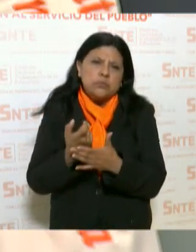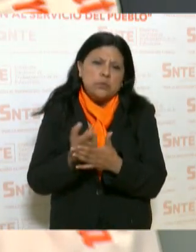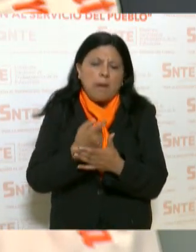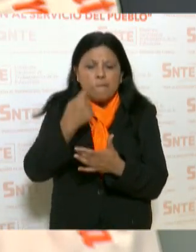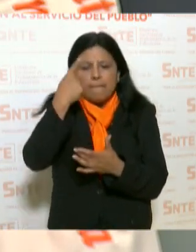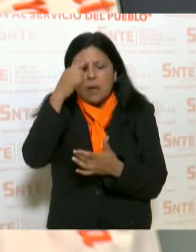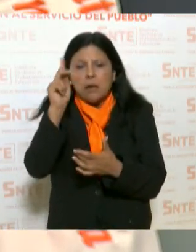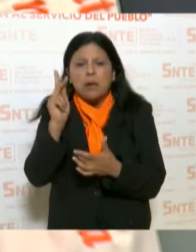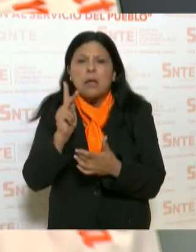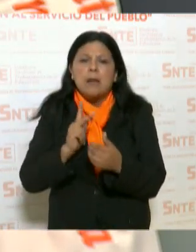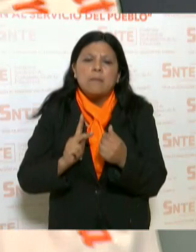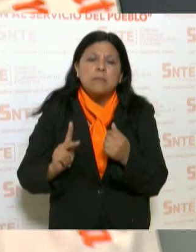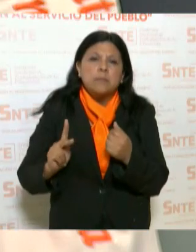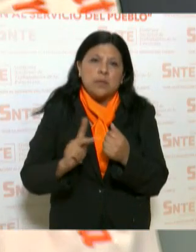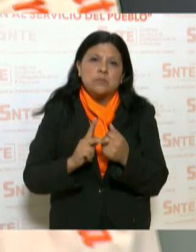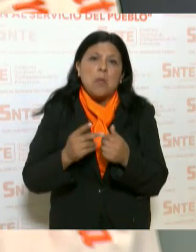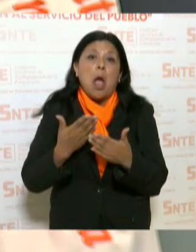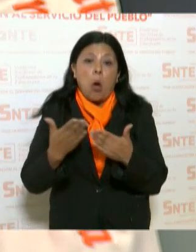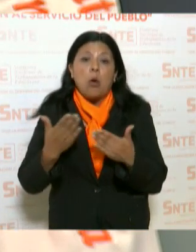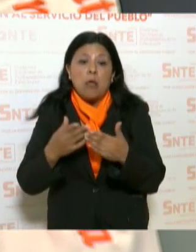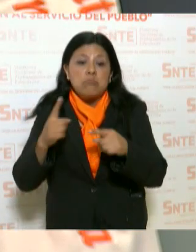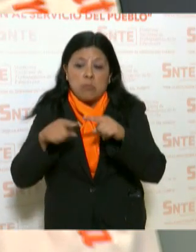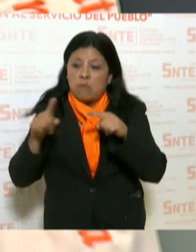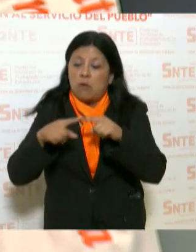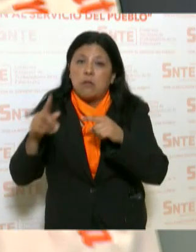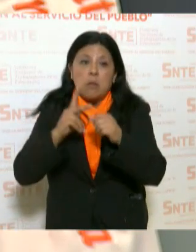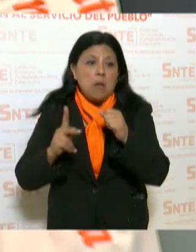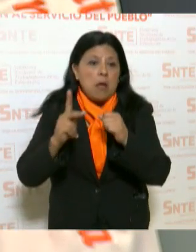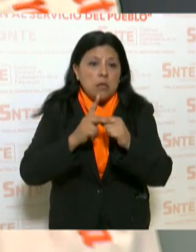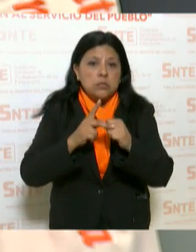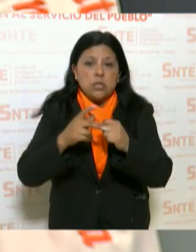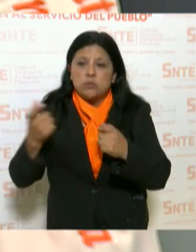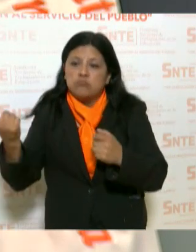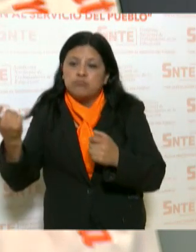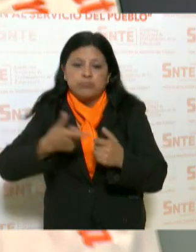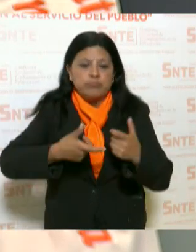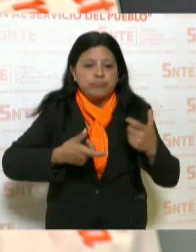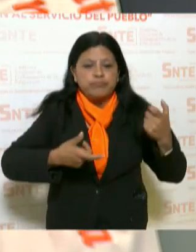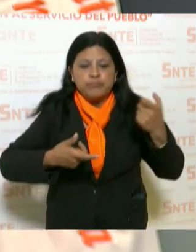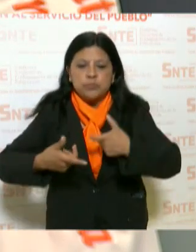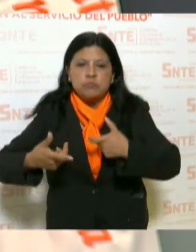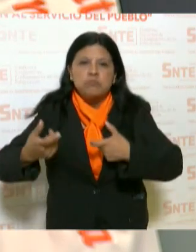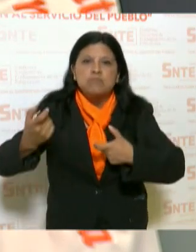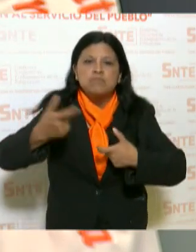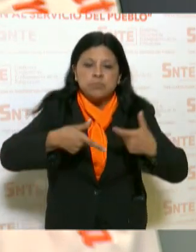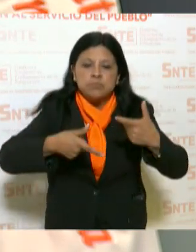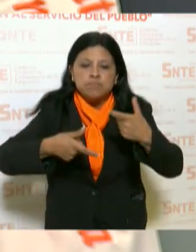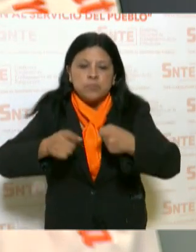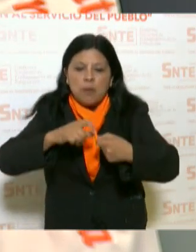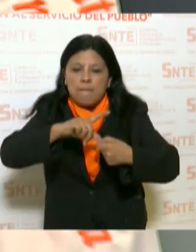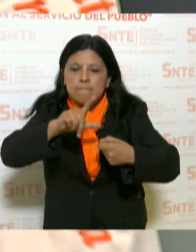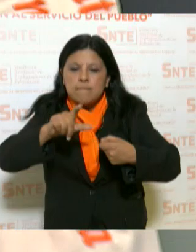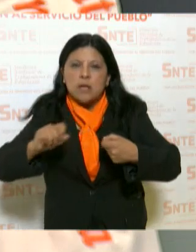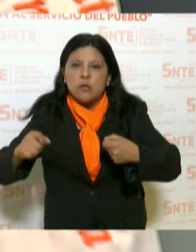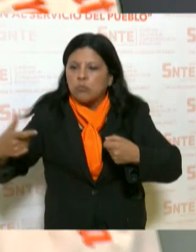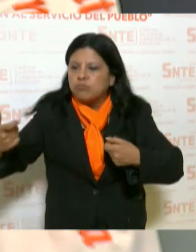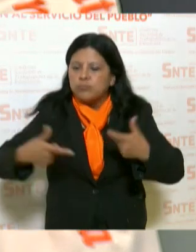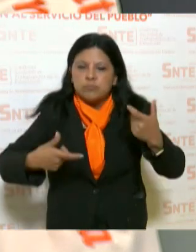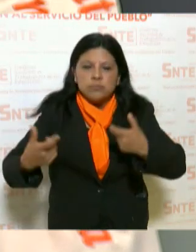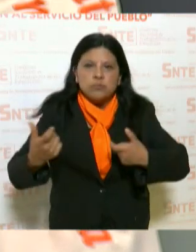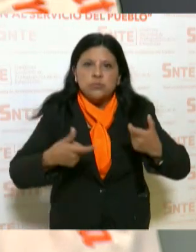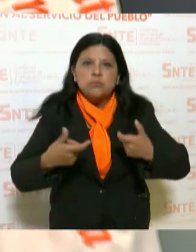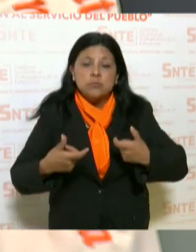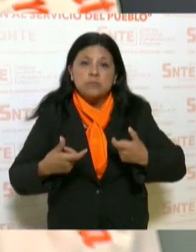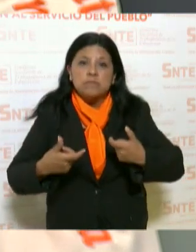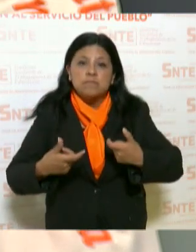está llegando mucha inversión extranjera a México. Somos el principal, esto se logró